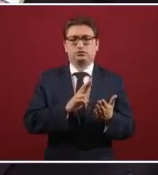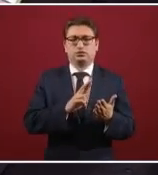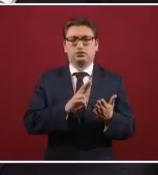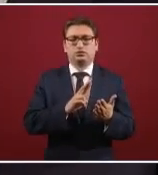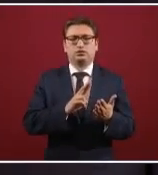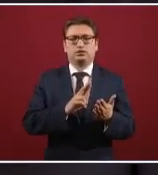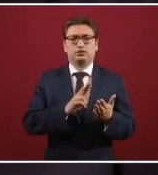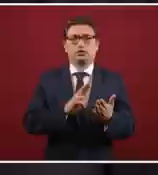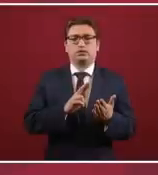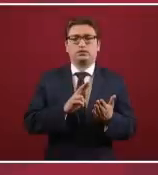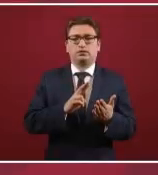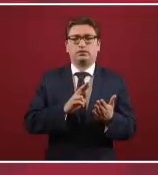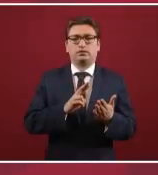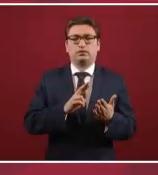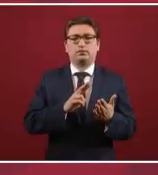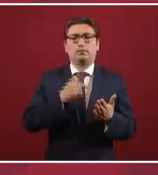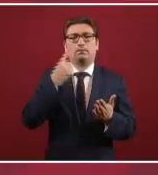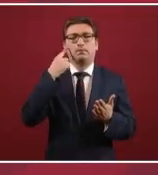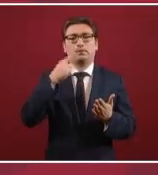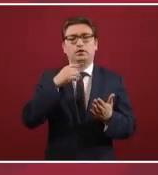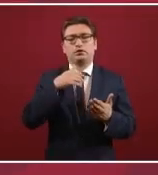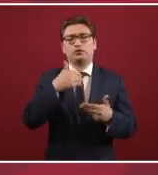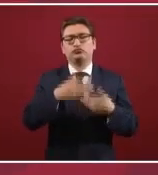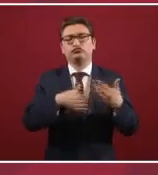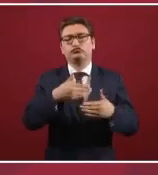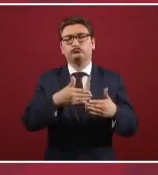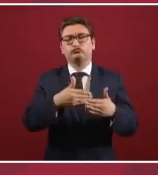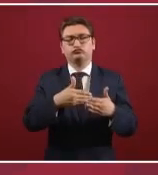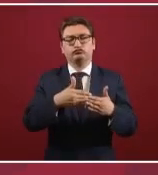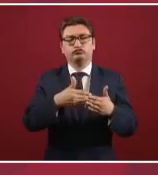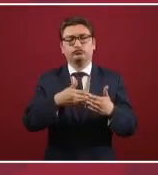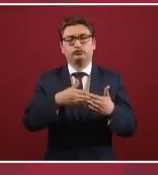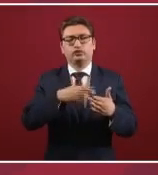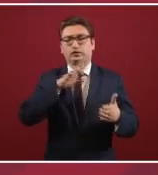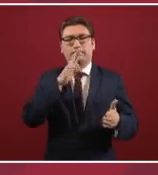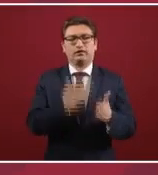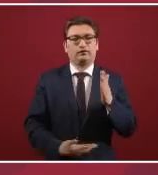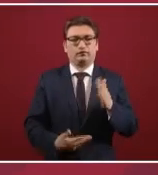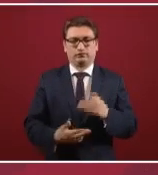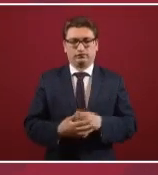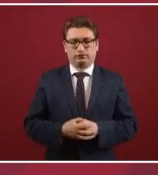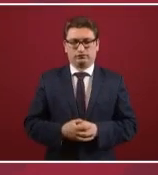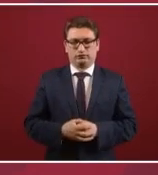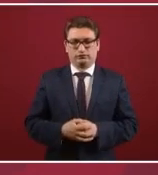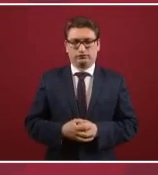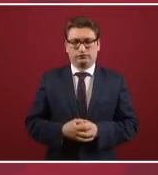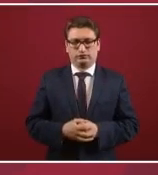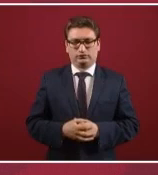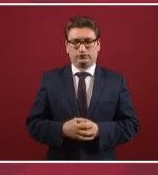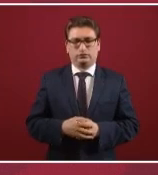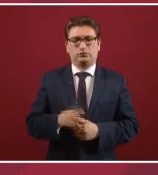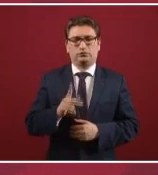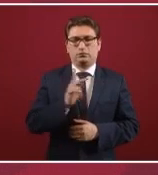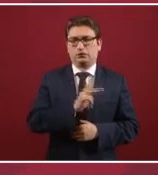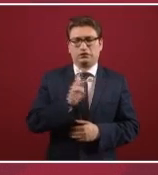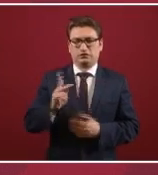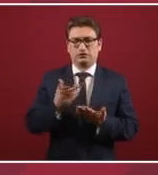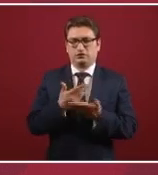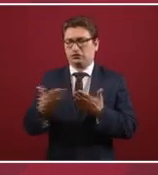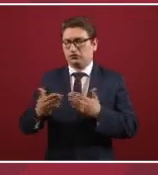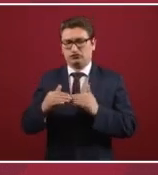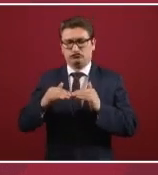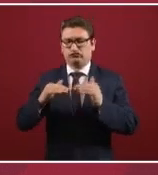en la forma para violarla en el fondo así como el padre de la desigualdad moderna